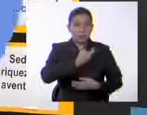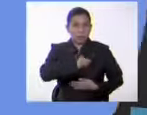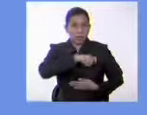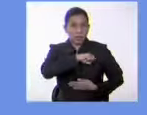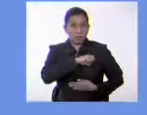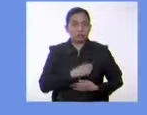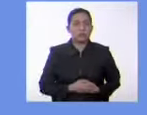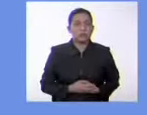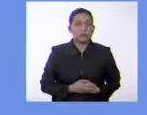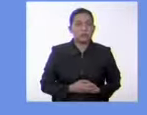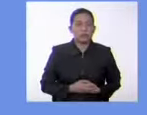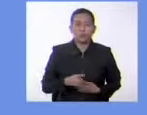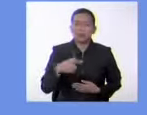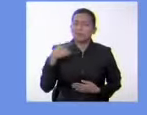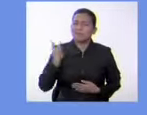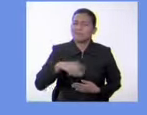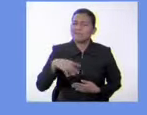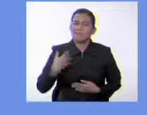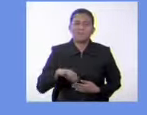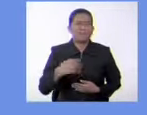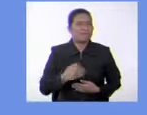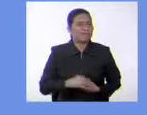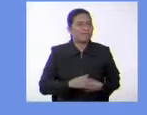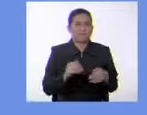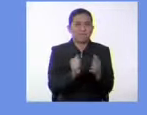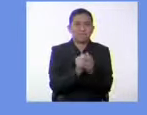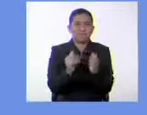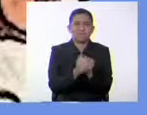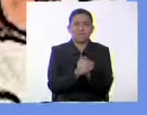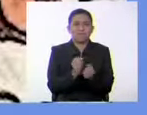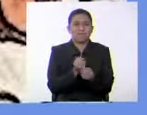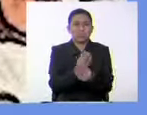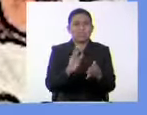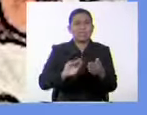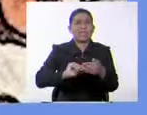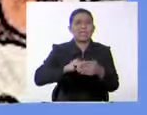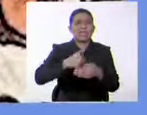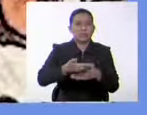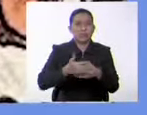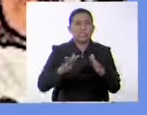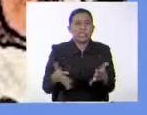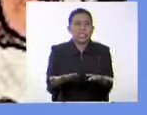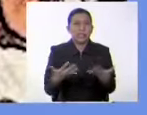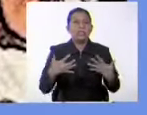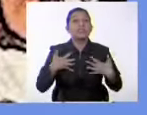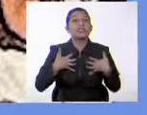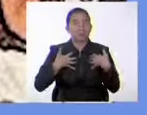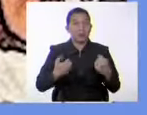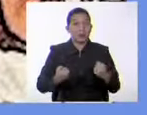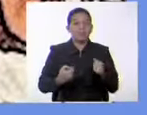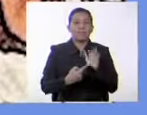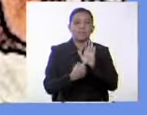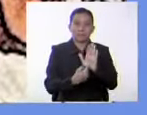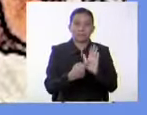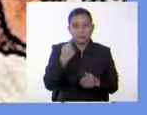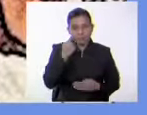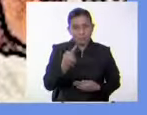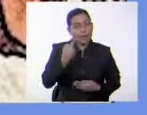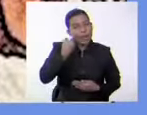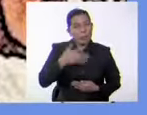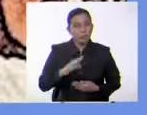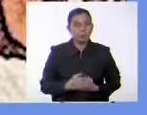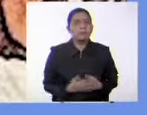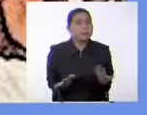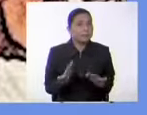varias consecuencias, y una de ellas es la consecuencia de salud, que las tenemos acá representadas. Por ejemplo, ¿qué